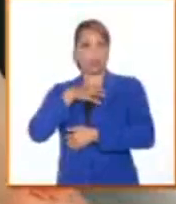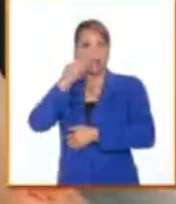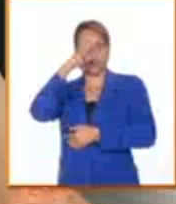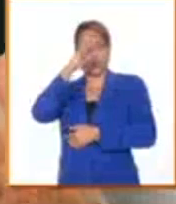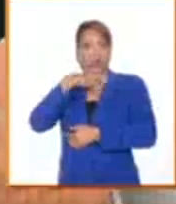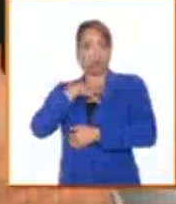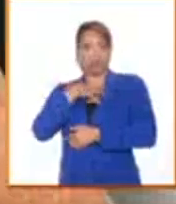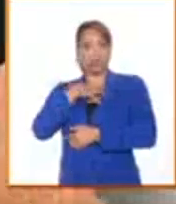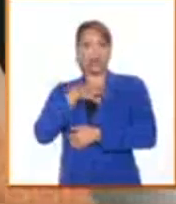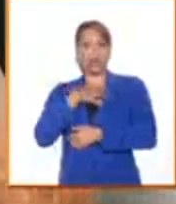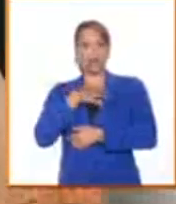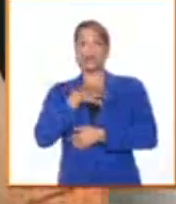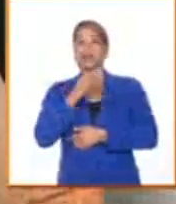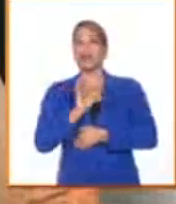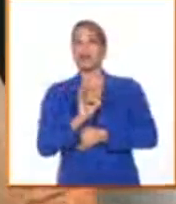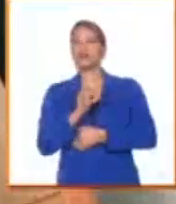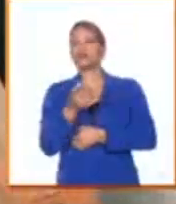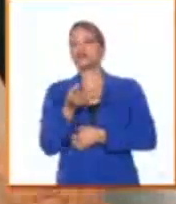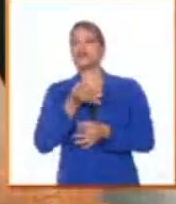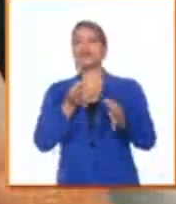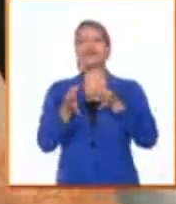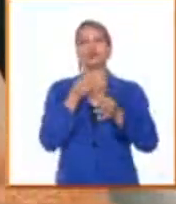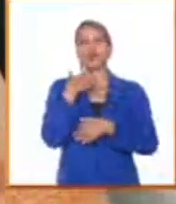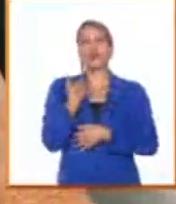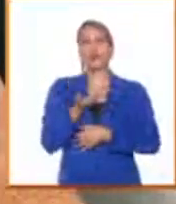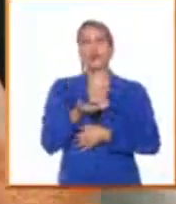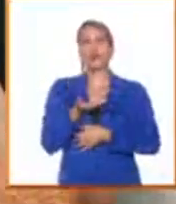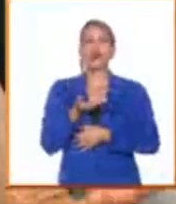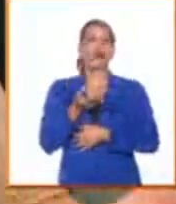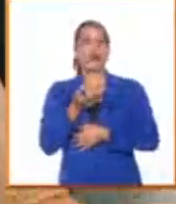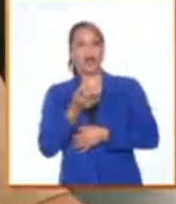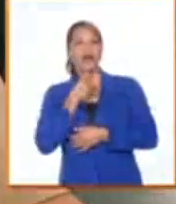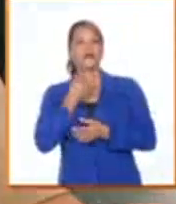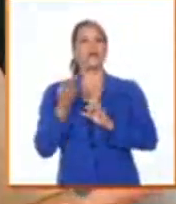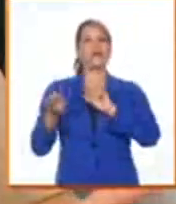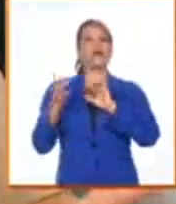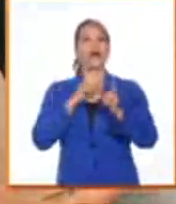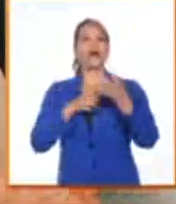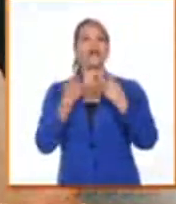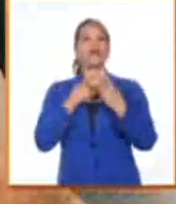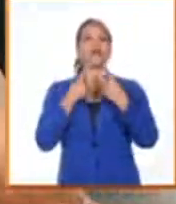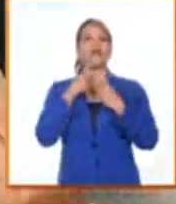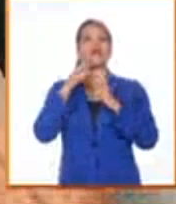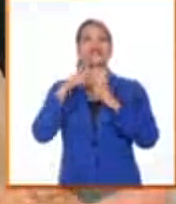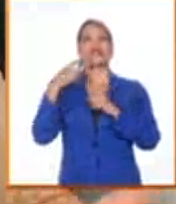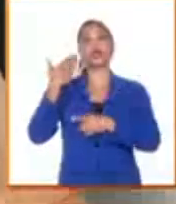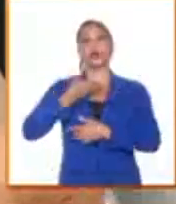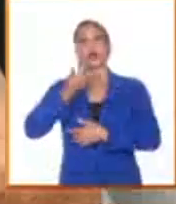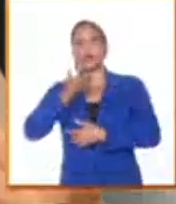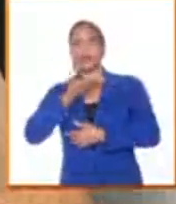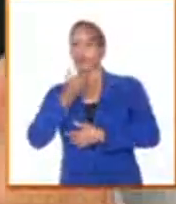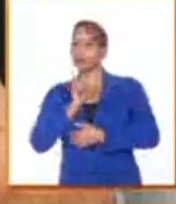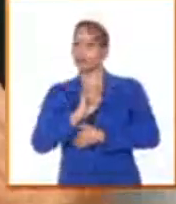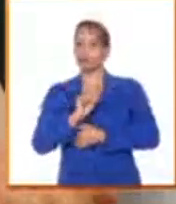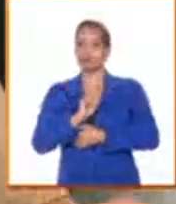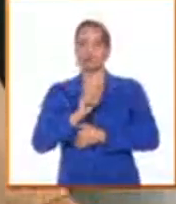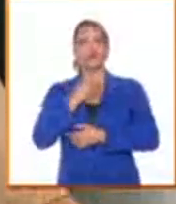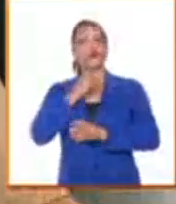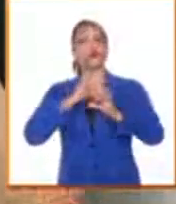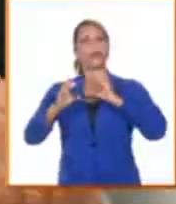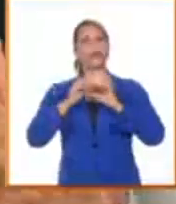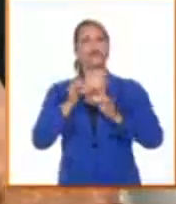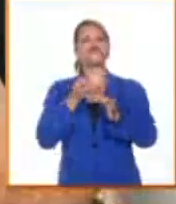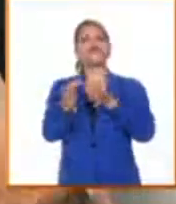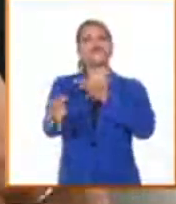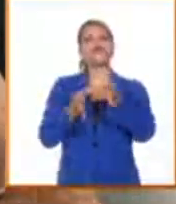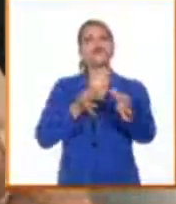tiene, funciona, no es una modelación teórica, simplemente la comunicación funciona como